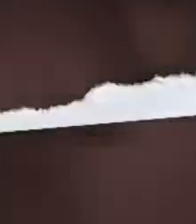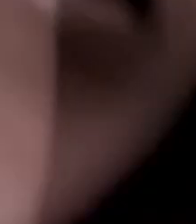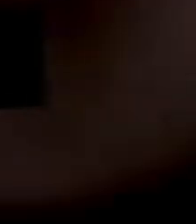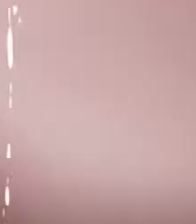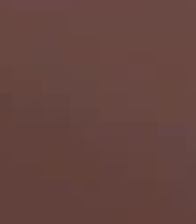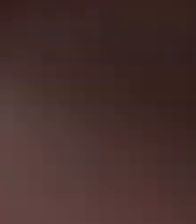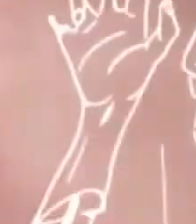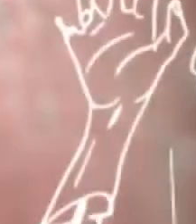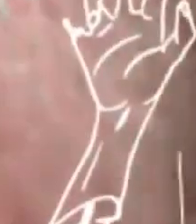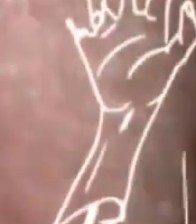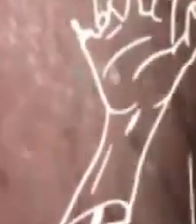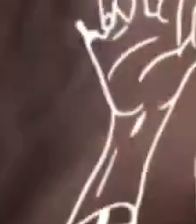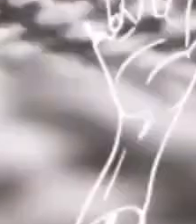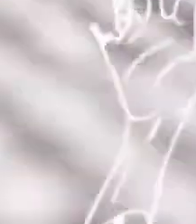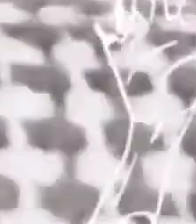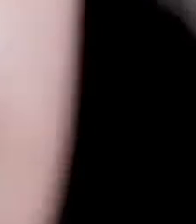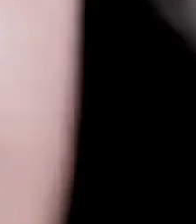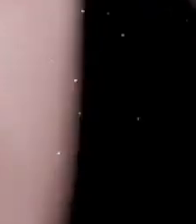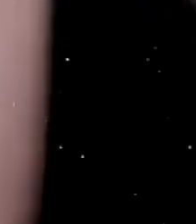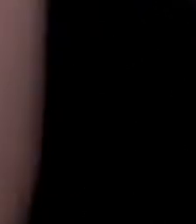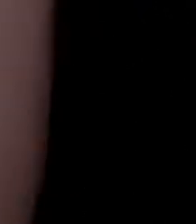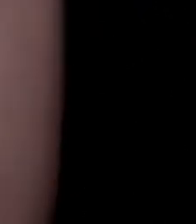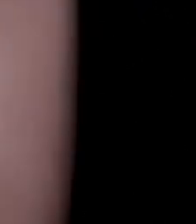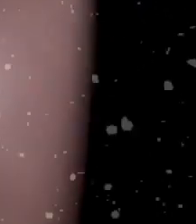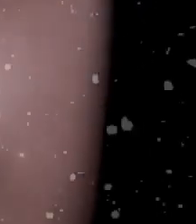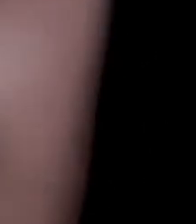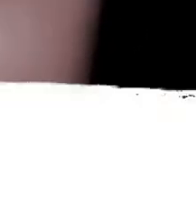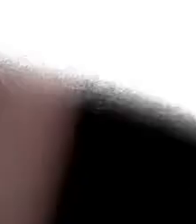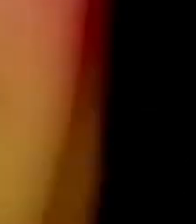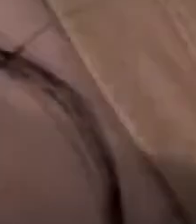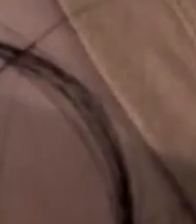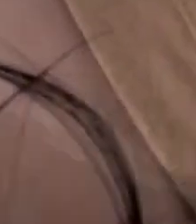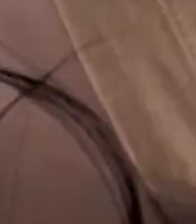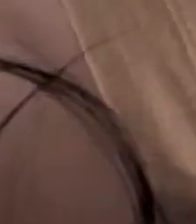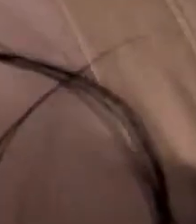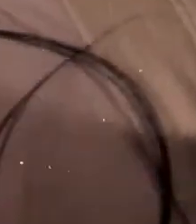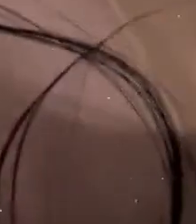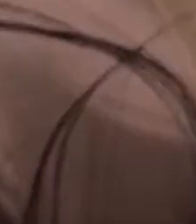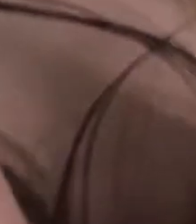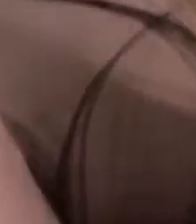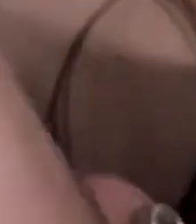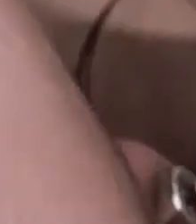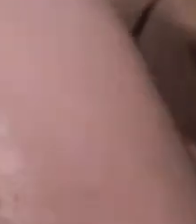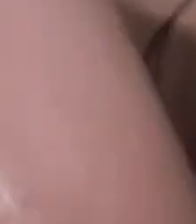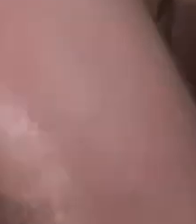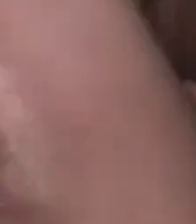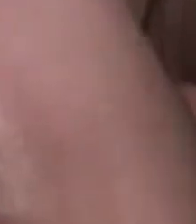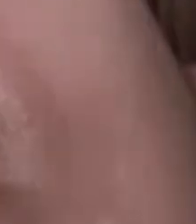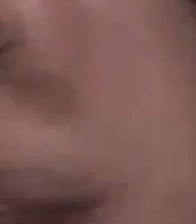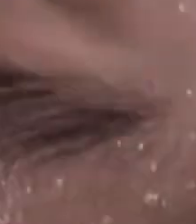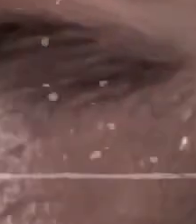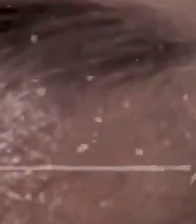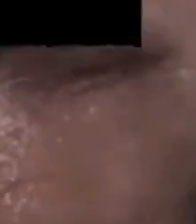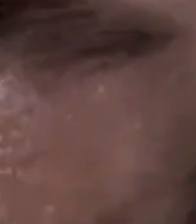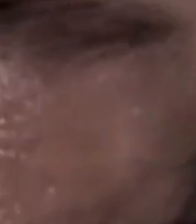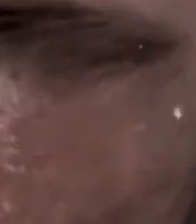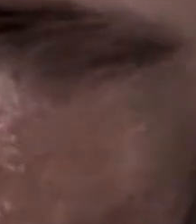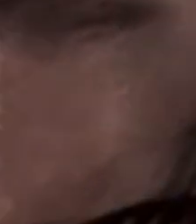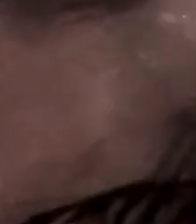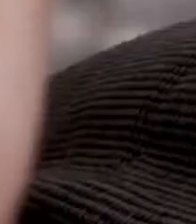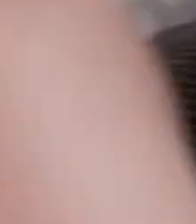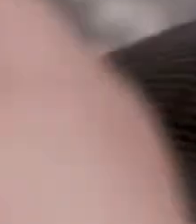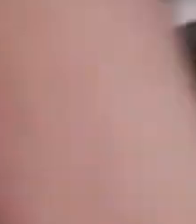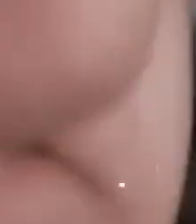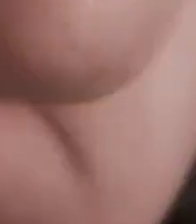que querías evitar. Además, sufres desnutrición y envejece tu piel. Al final aumenta el riesgo de que sufras una embolia, un